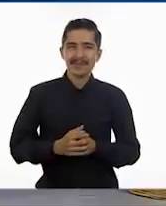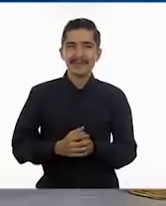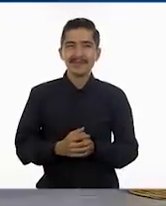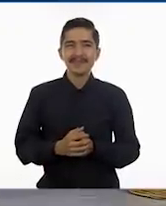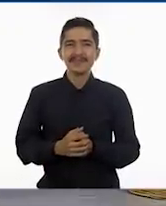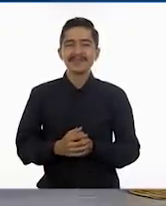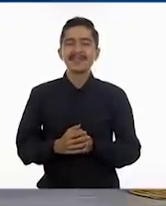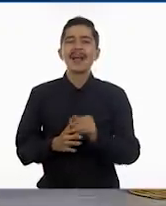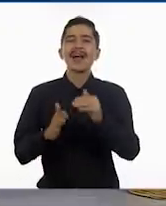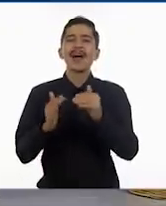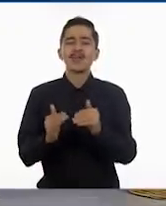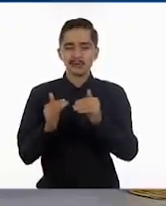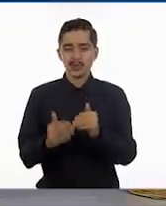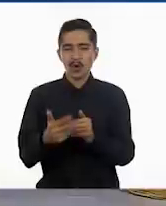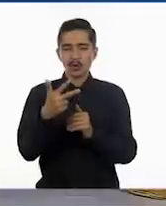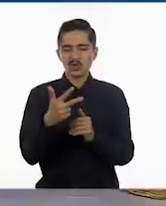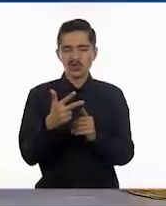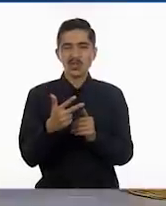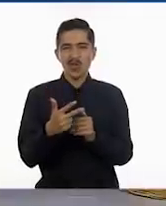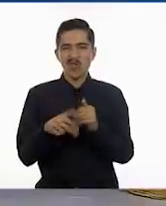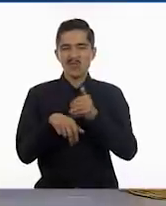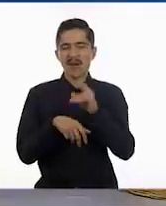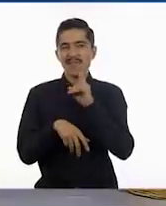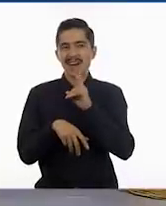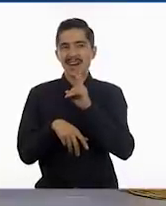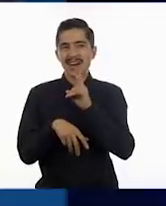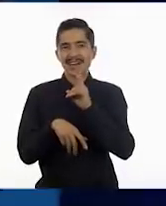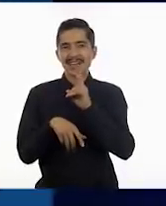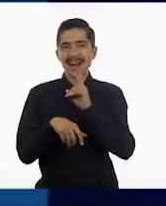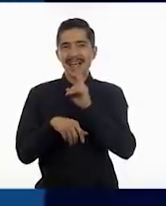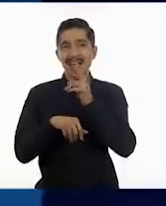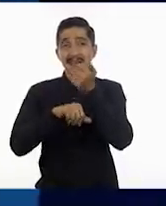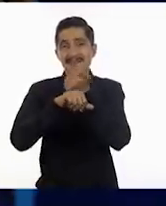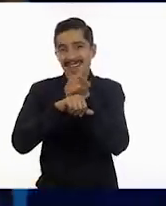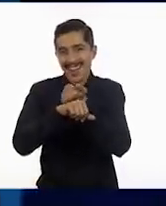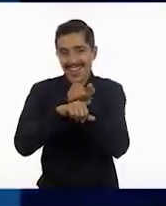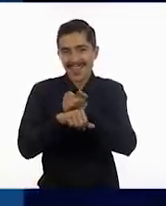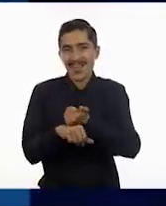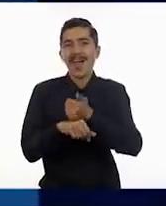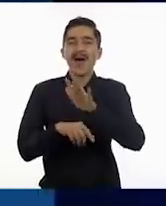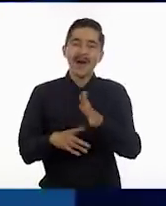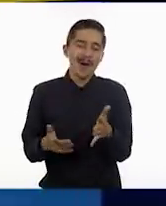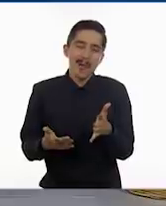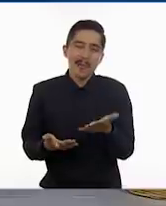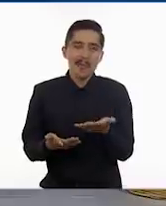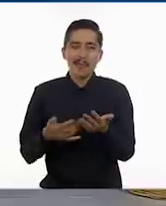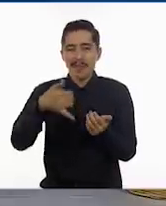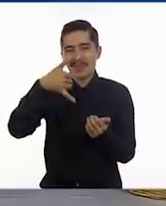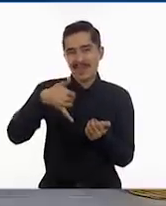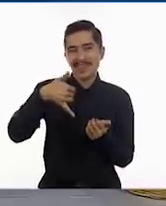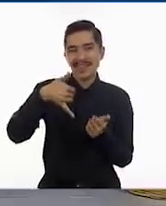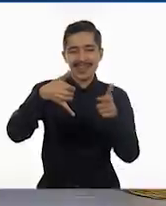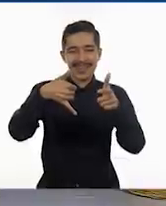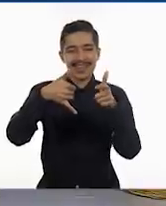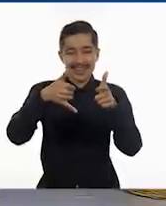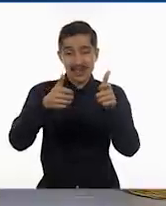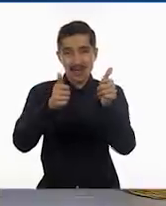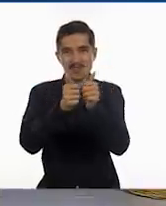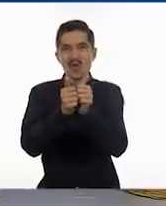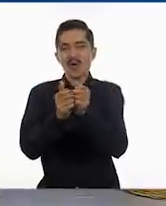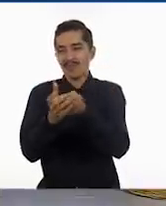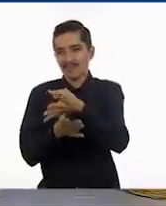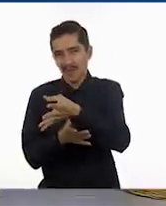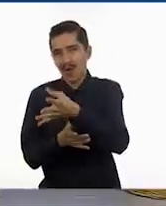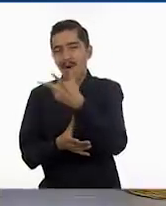La 8, ¿Qué dicen que saldrá? otro cromosoma Otro Y, Ujú. entonces